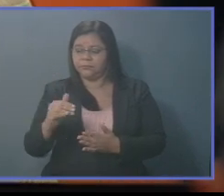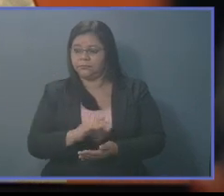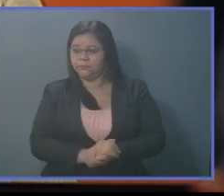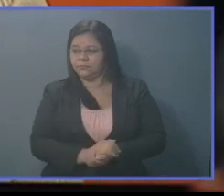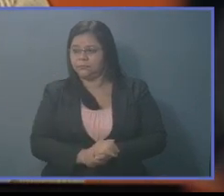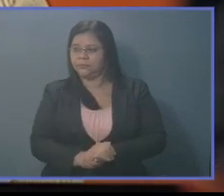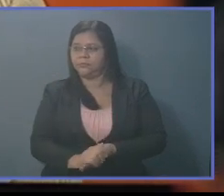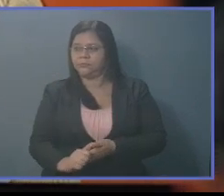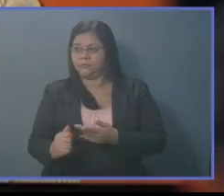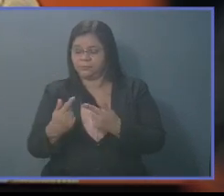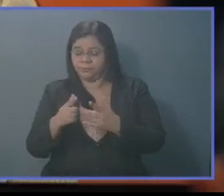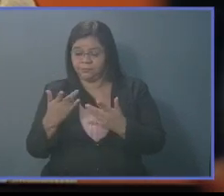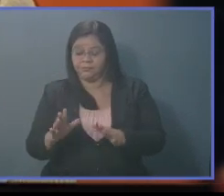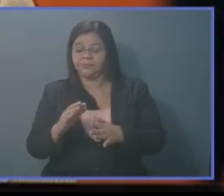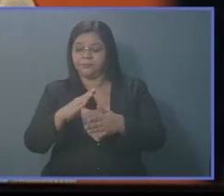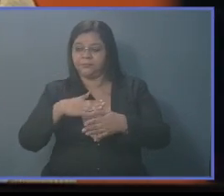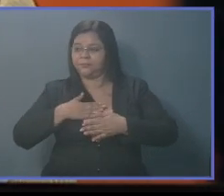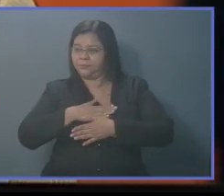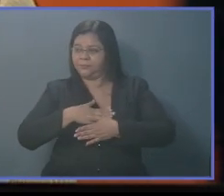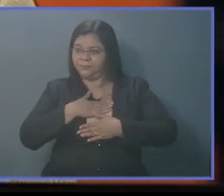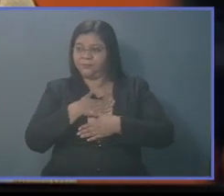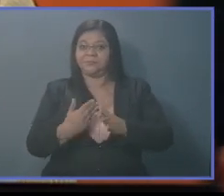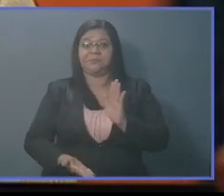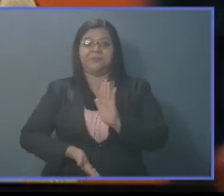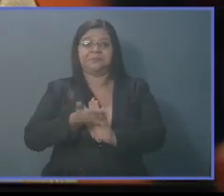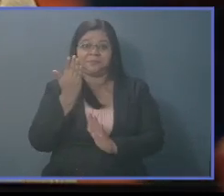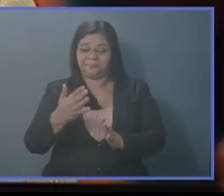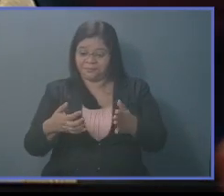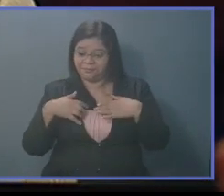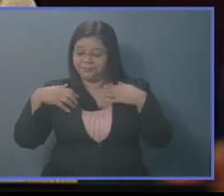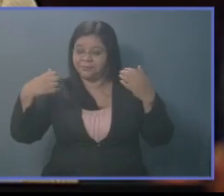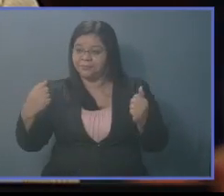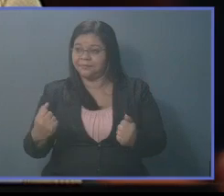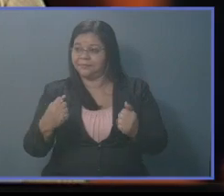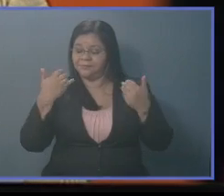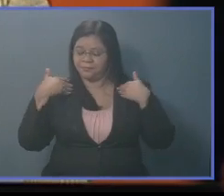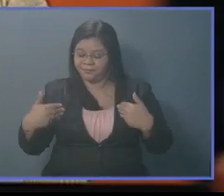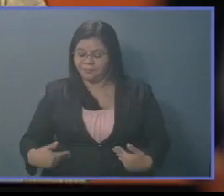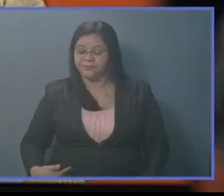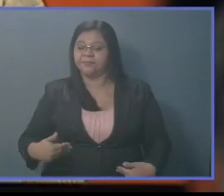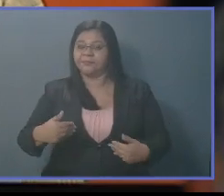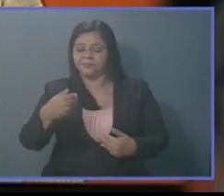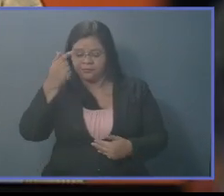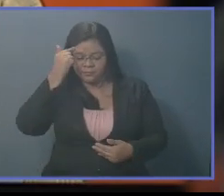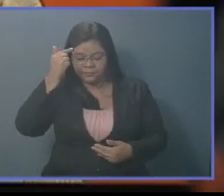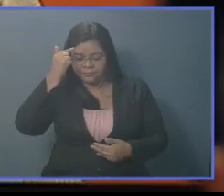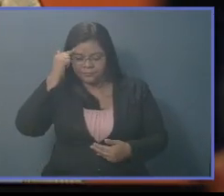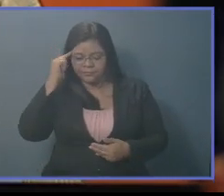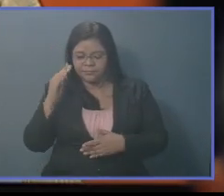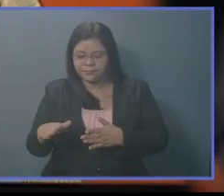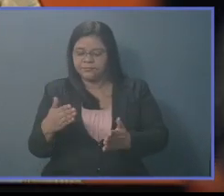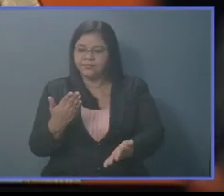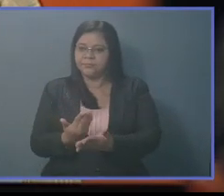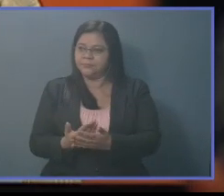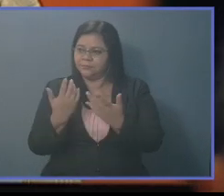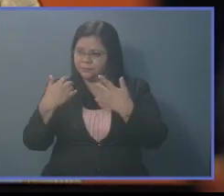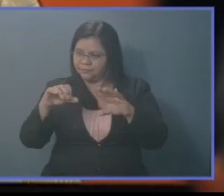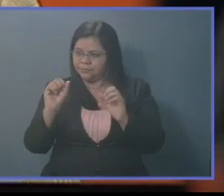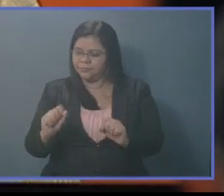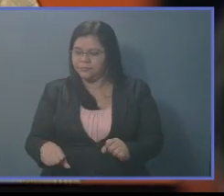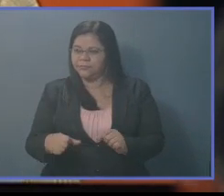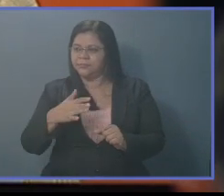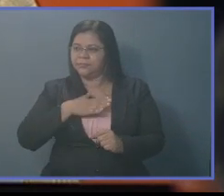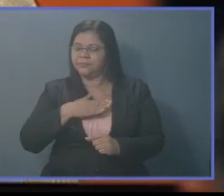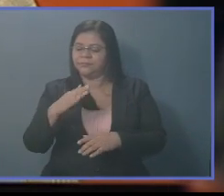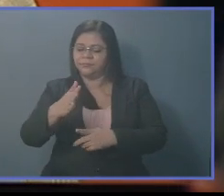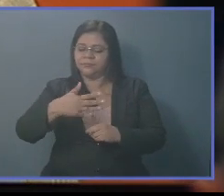derecho de toda persona al disfrute del más alto nivel posible de la salud física y mental. Y entre las medidas que deberán adoptar los